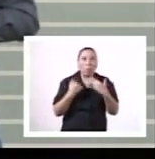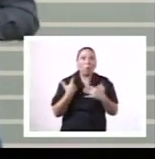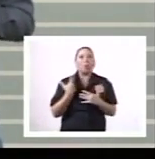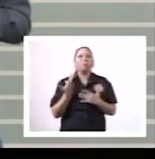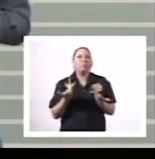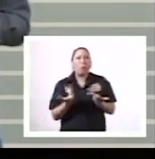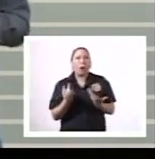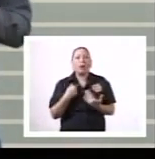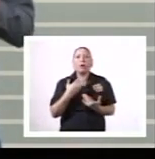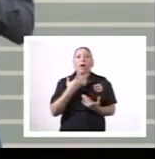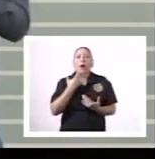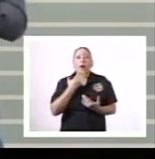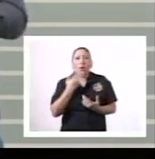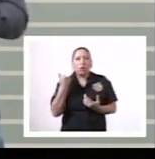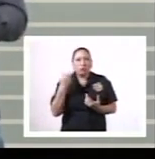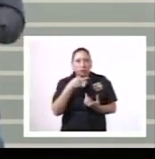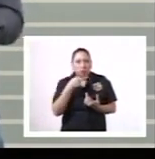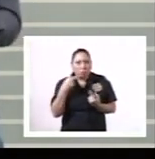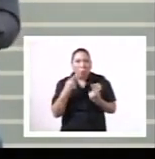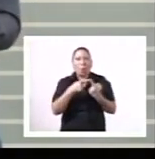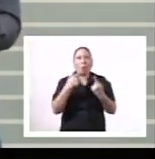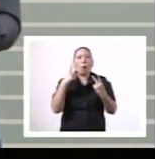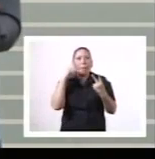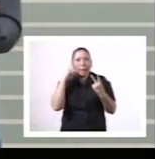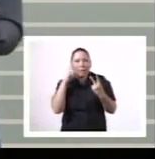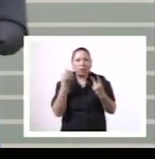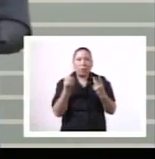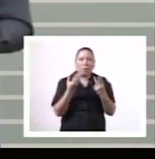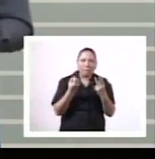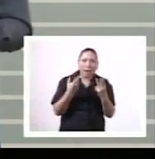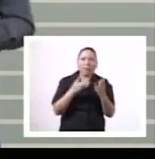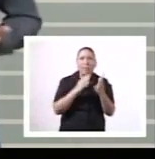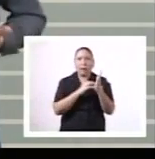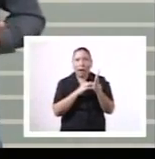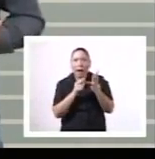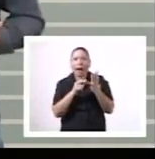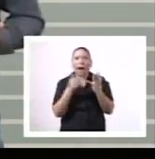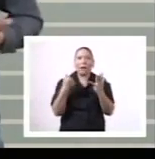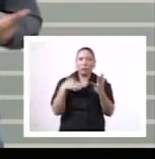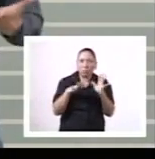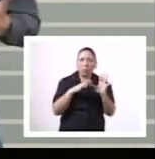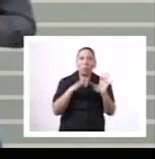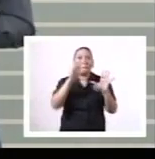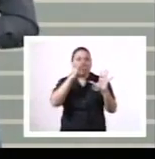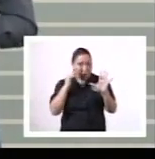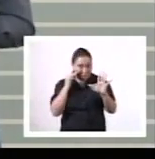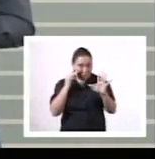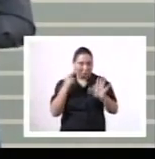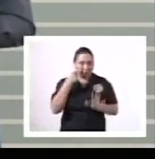amarillo, el verde, el naranja, el azul. ¿Qué otro ponemos? El morado.